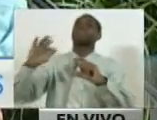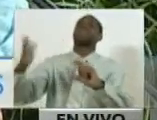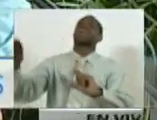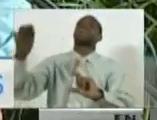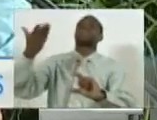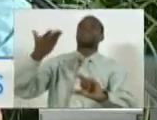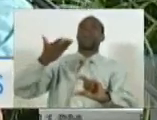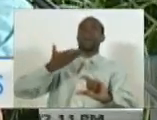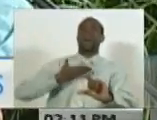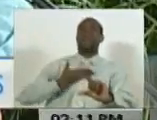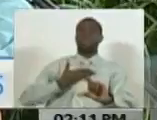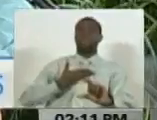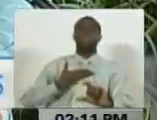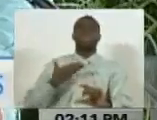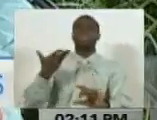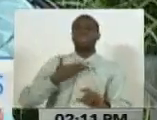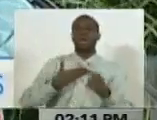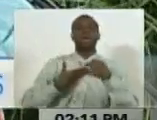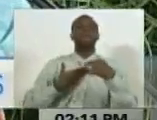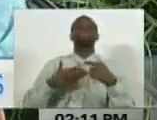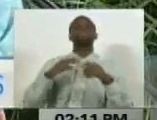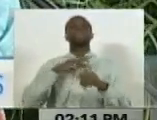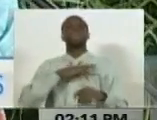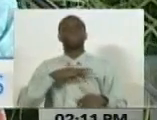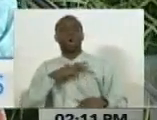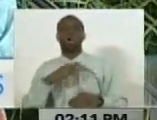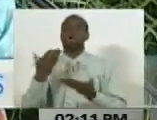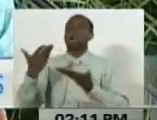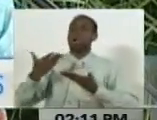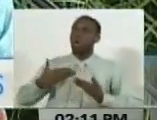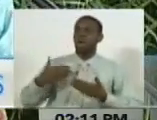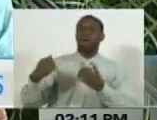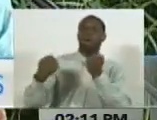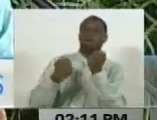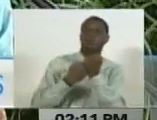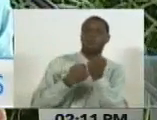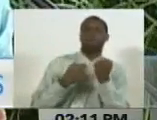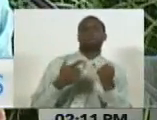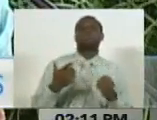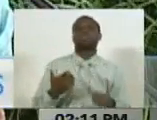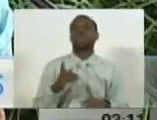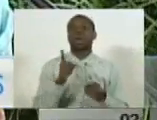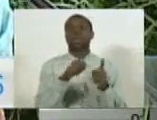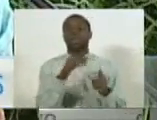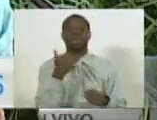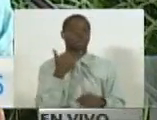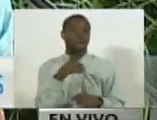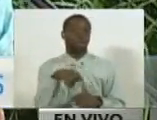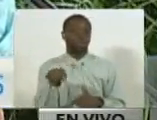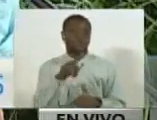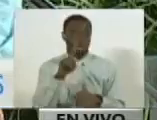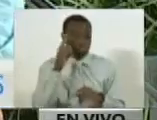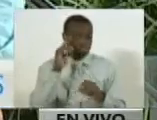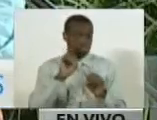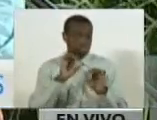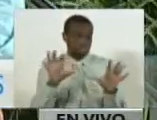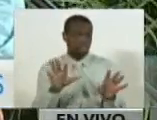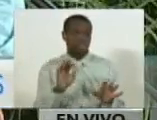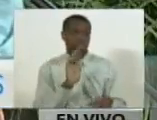para que lleguen las misiones y grandes misiones, como he determinado, saben ustedes, le he